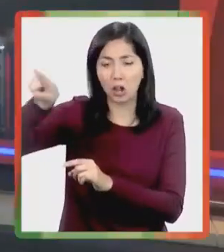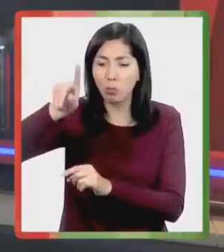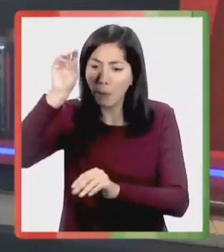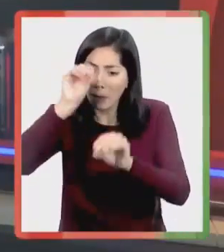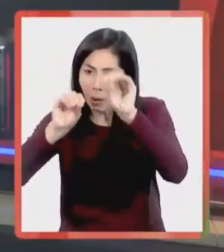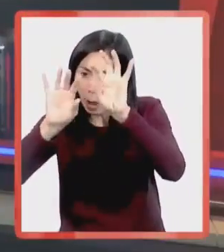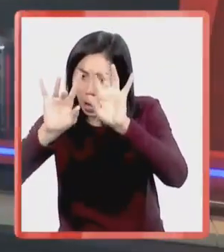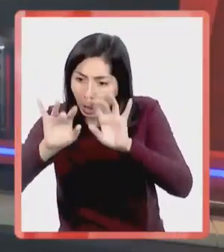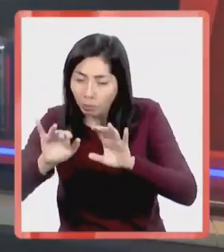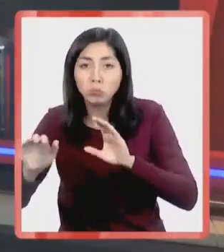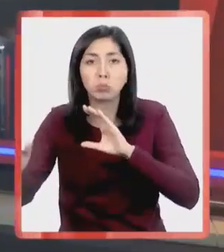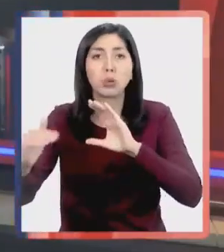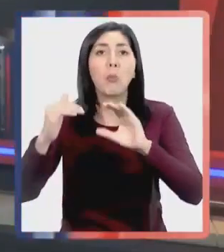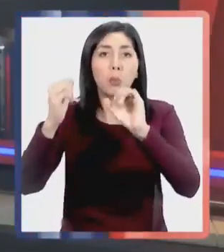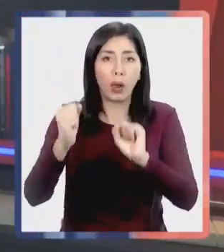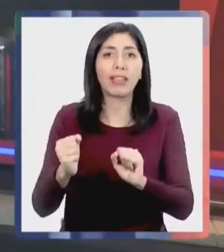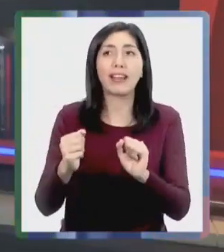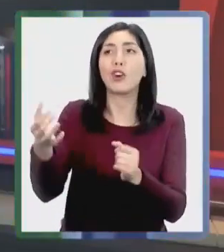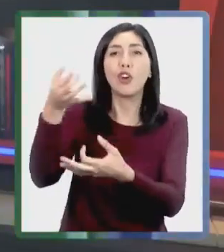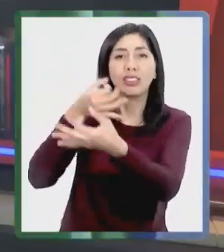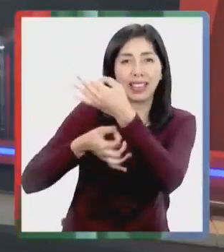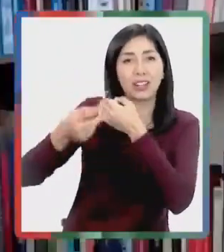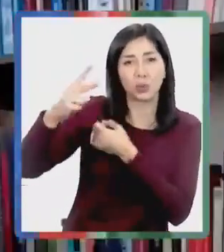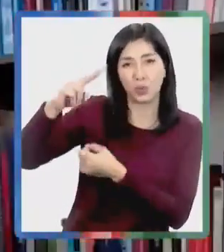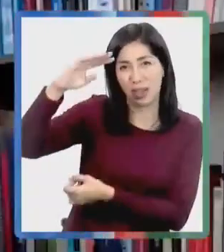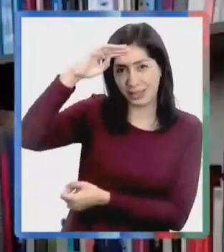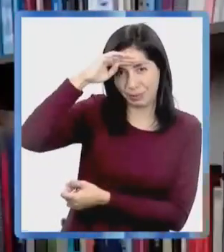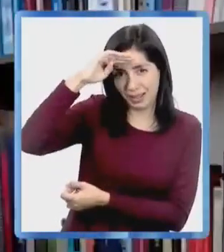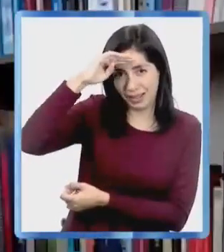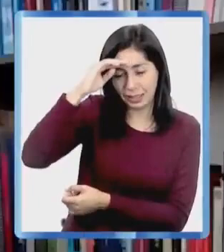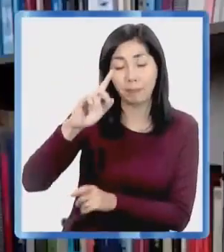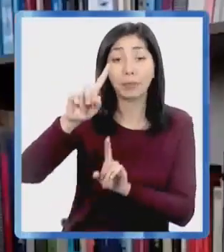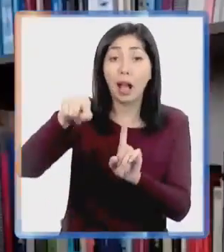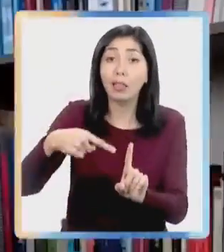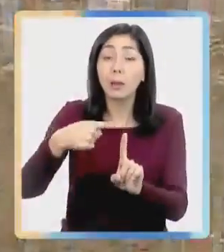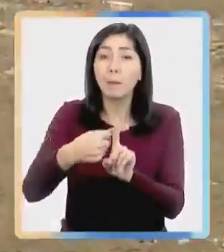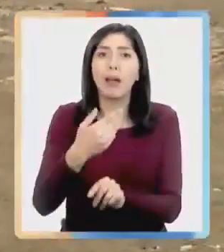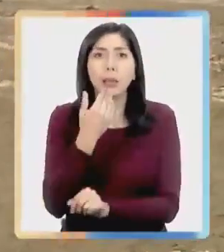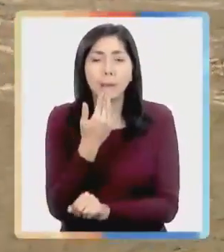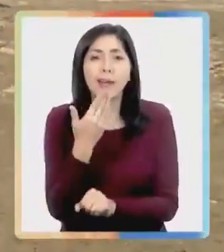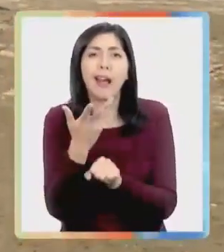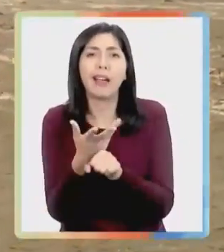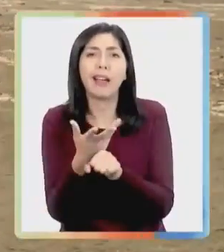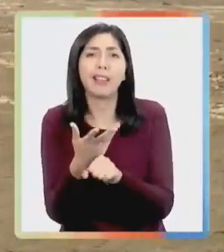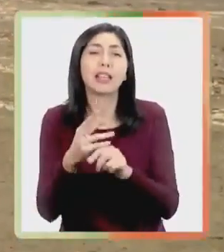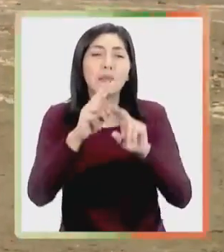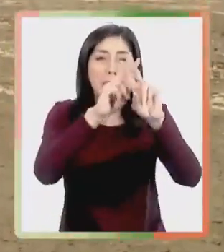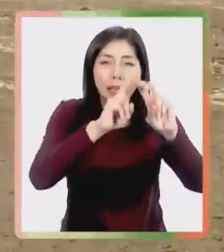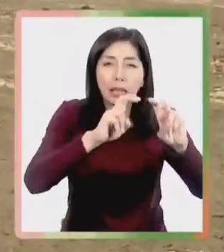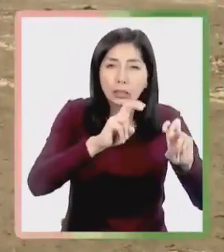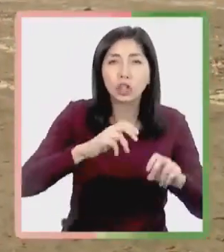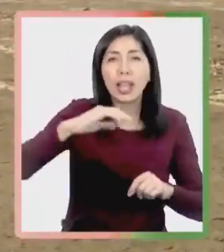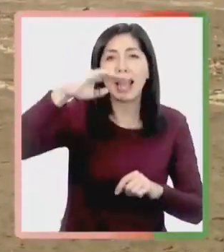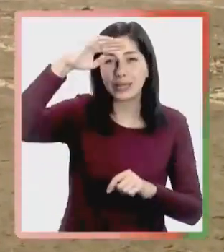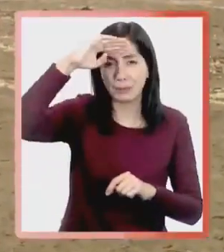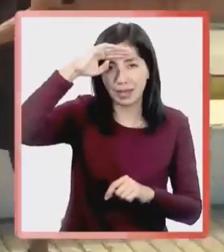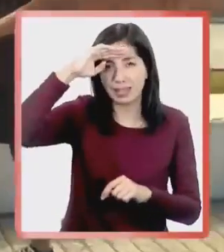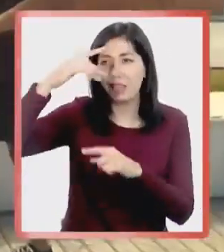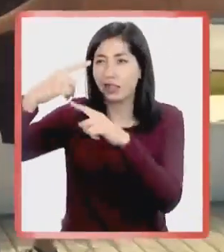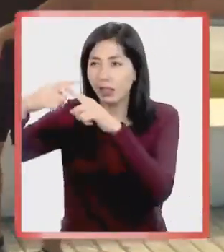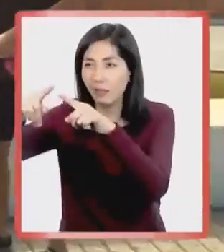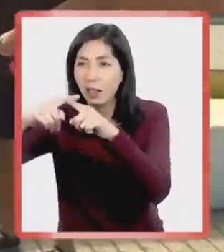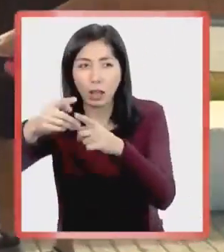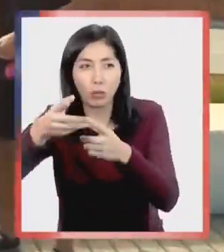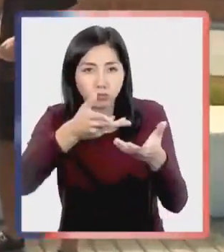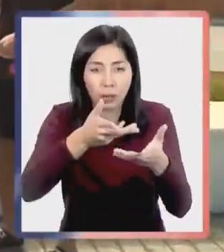tabulado y nos pueden contar sus experiencias. Y a la vez se han hecho además trabajos recogiendo distintas experiencias. Y lo que